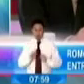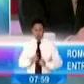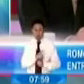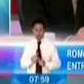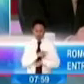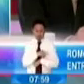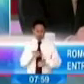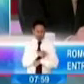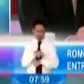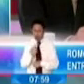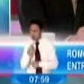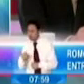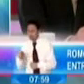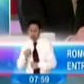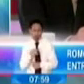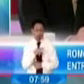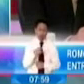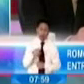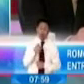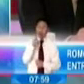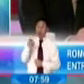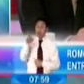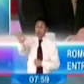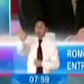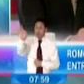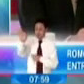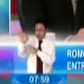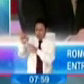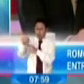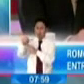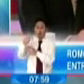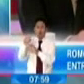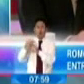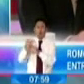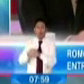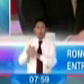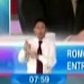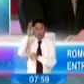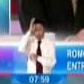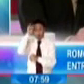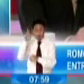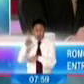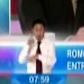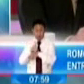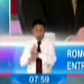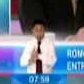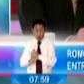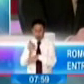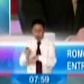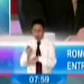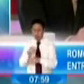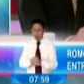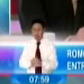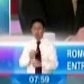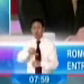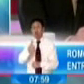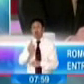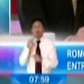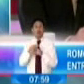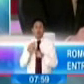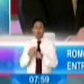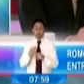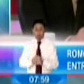tardamos algunas horas en confirmar su presencia en este vuelo, porque incluso en el hospital con los médicos se identificaba con un nombre